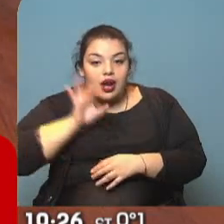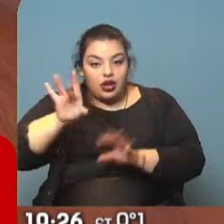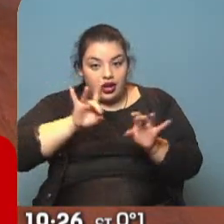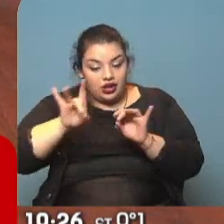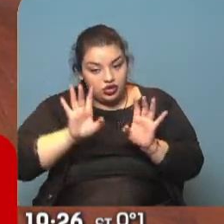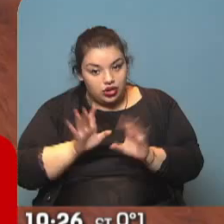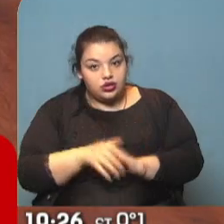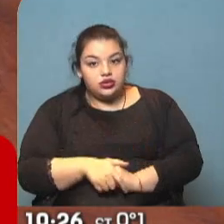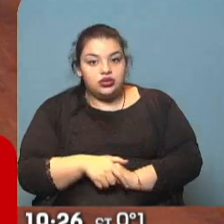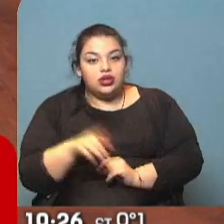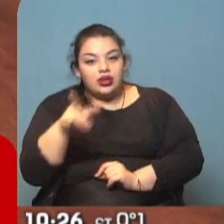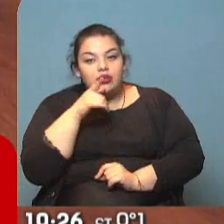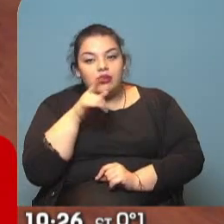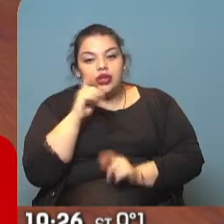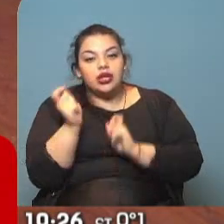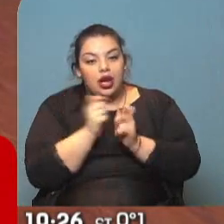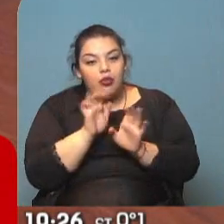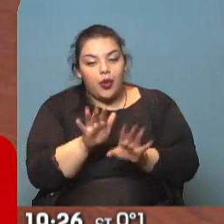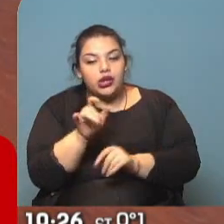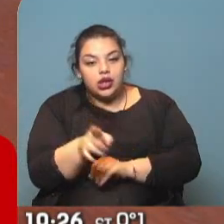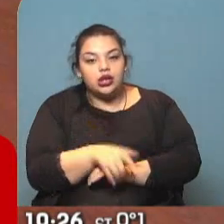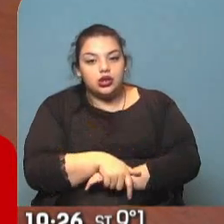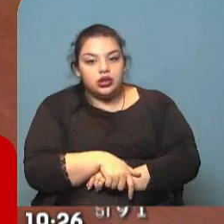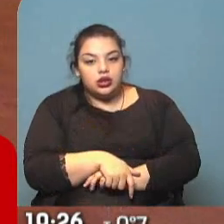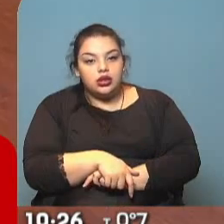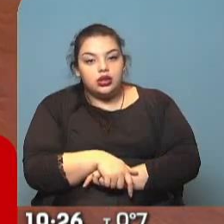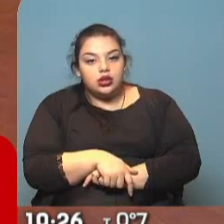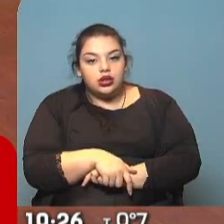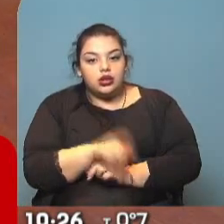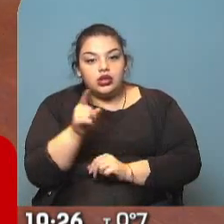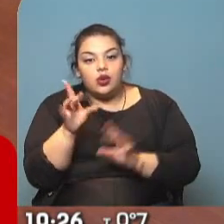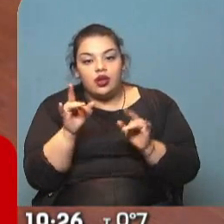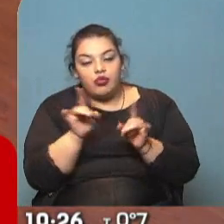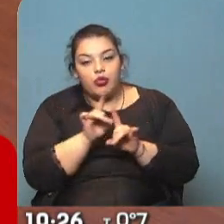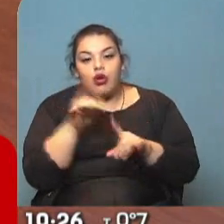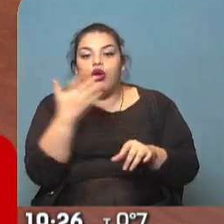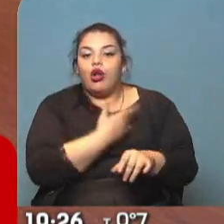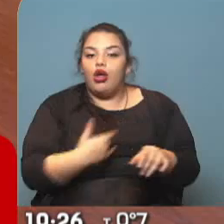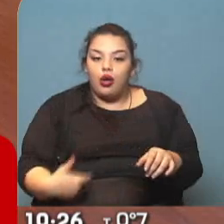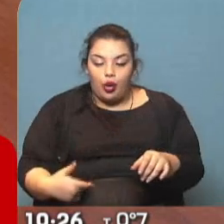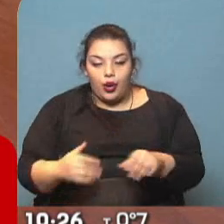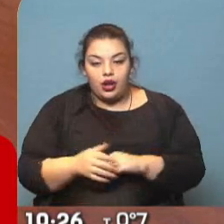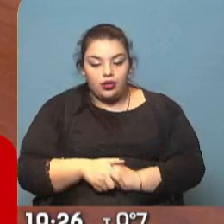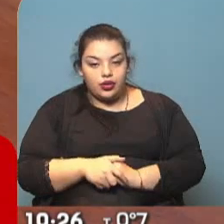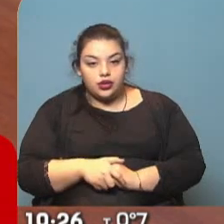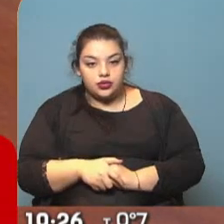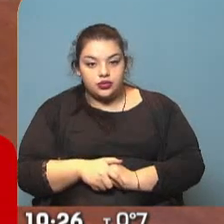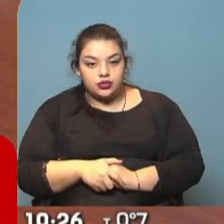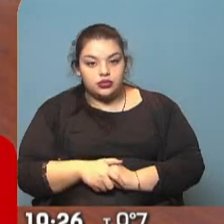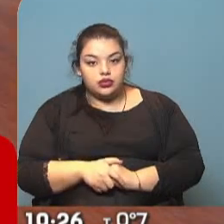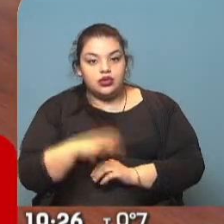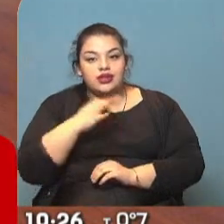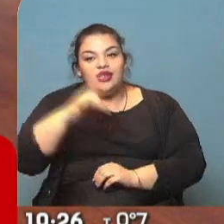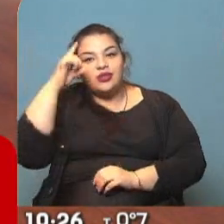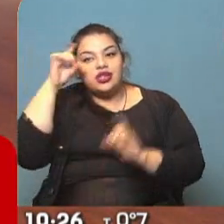eso también me parece que el recorte va a estar por ahí y eso va a complicar la negociación política con los gobernadores. Hay que tener en cuenta